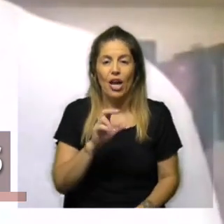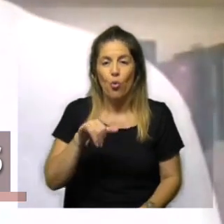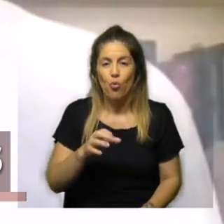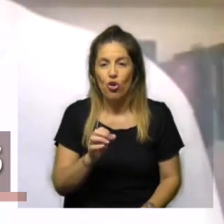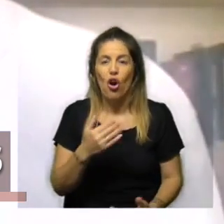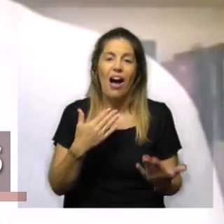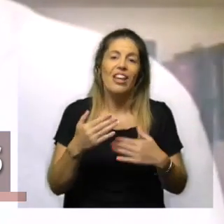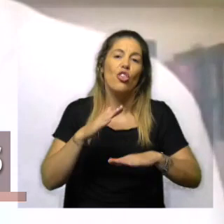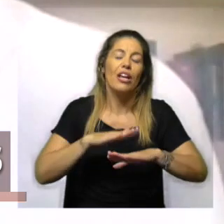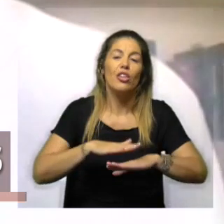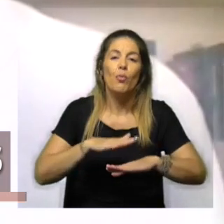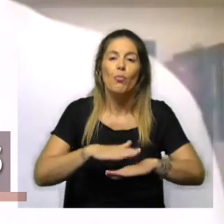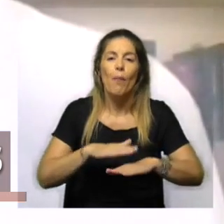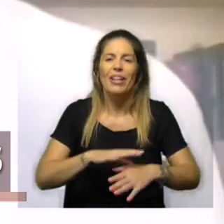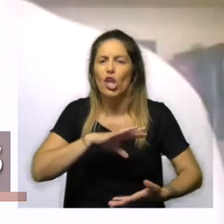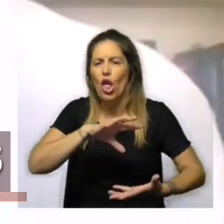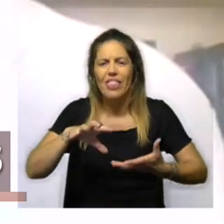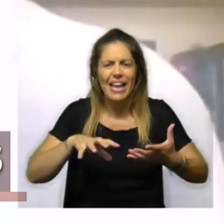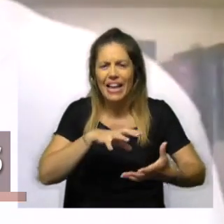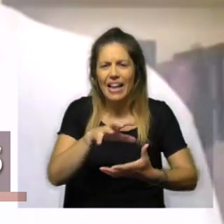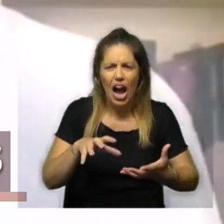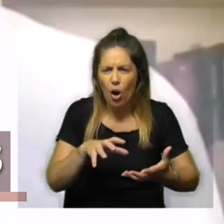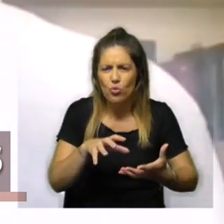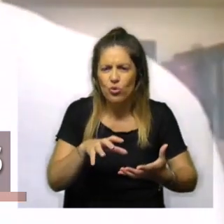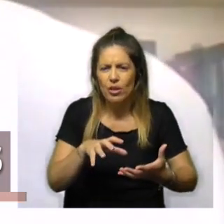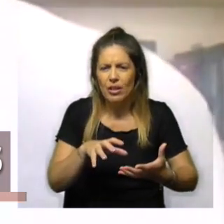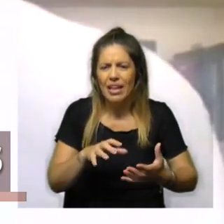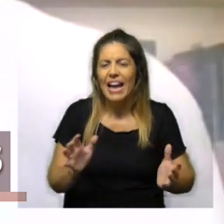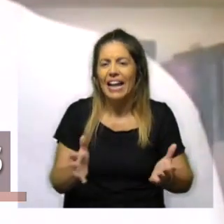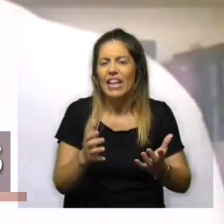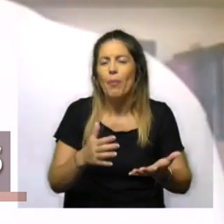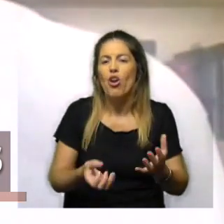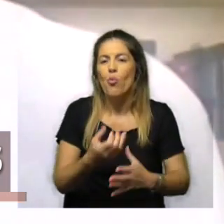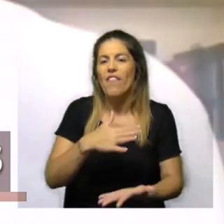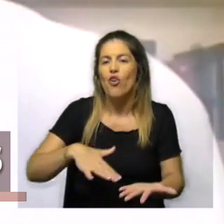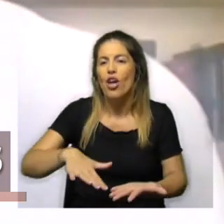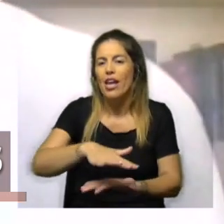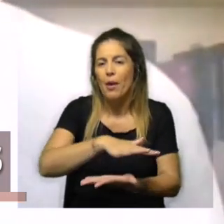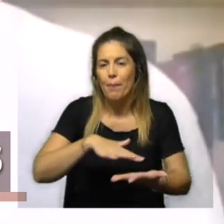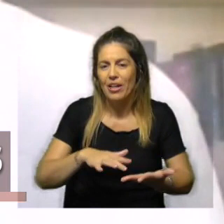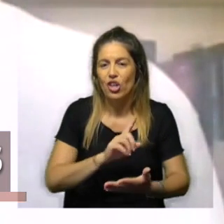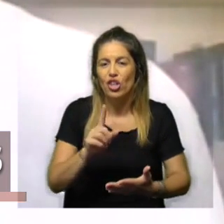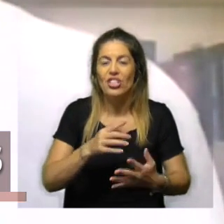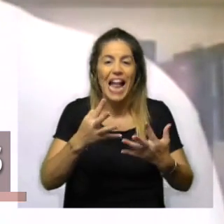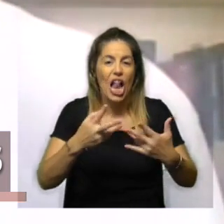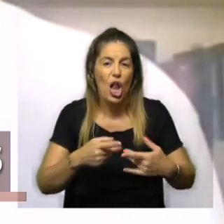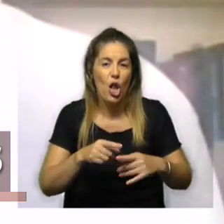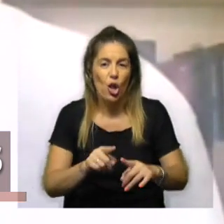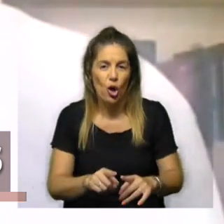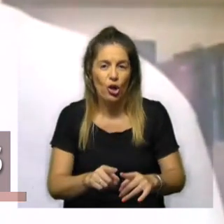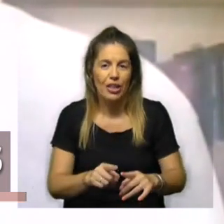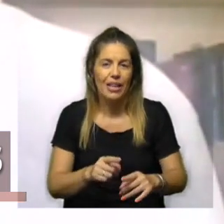de que este era un momento del caos creador, para generar un nuevo espacio que no sea el orden